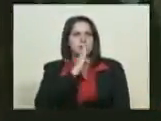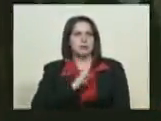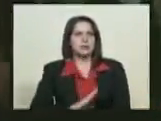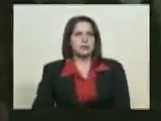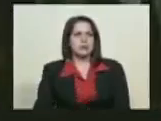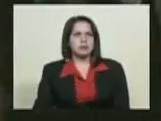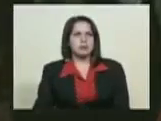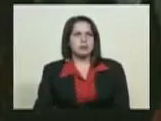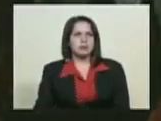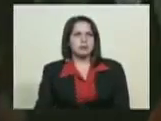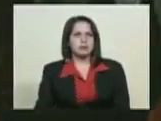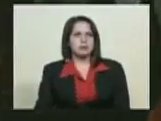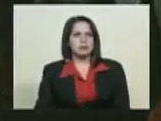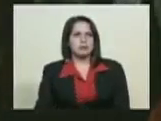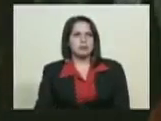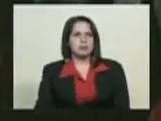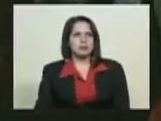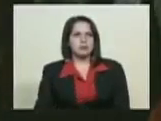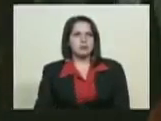Barinas.